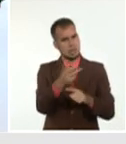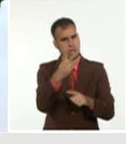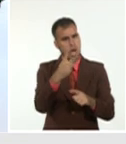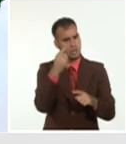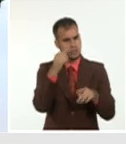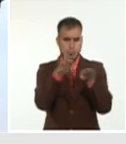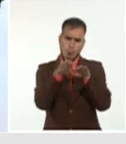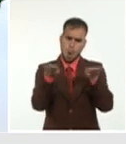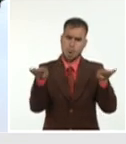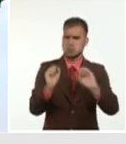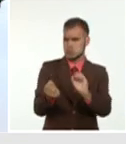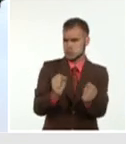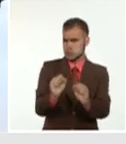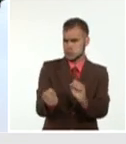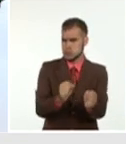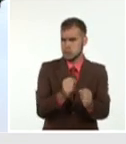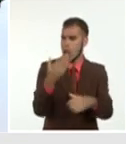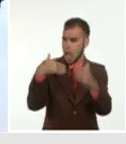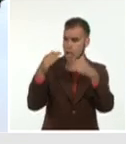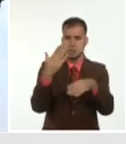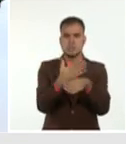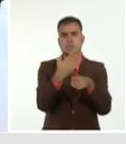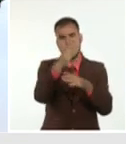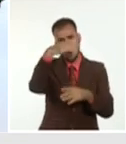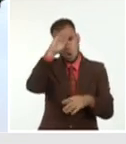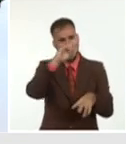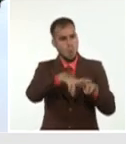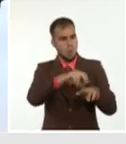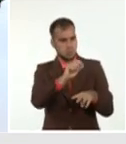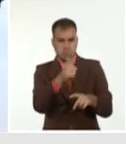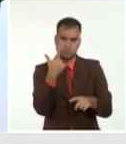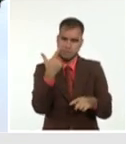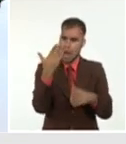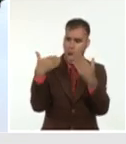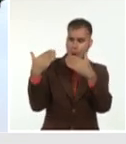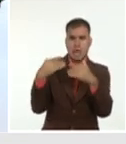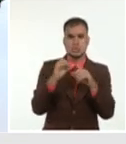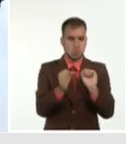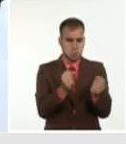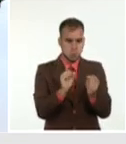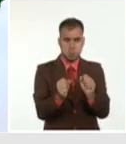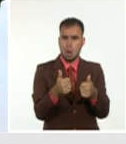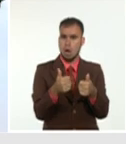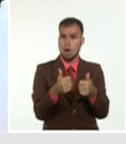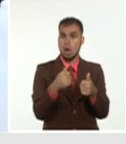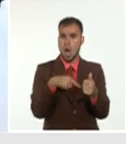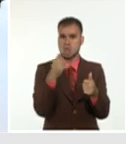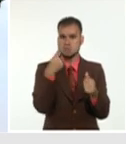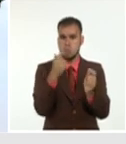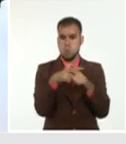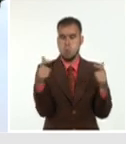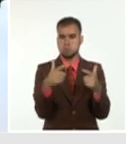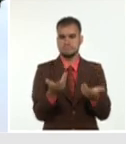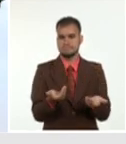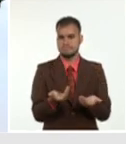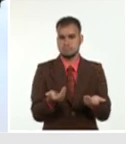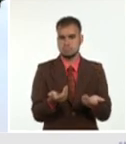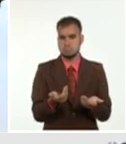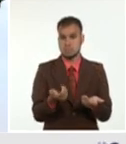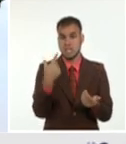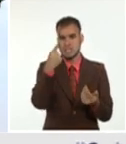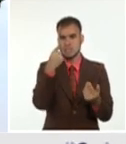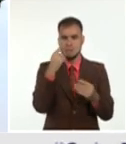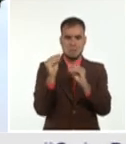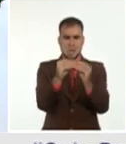que lo logró Santiago y Holguín, y hemos visto cómo tal vez con el comportamiento del virus, con la alta